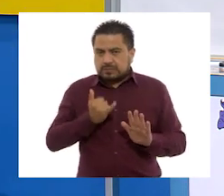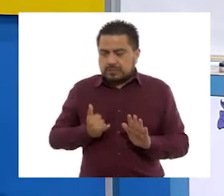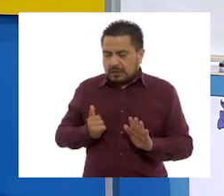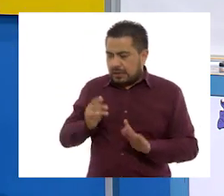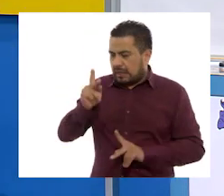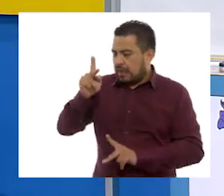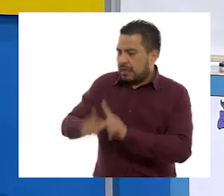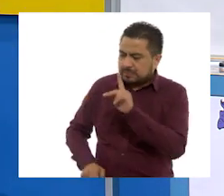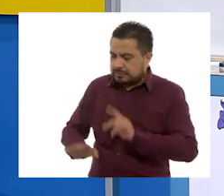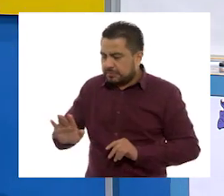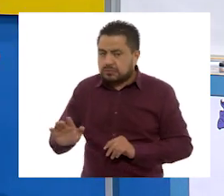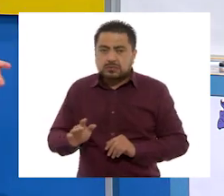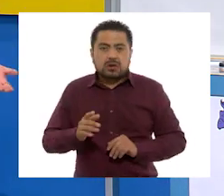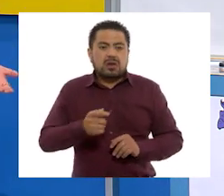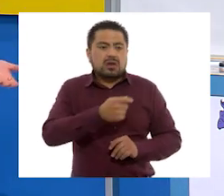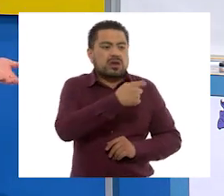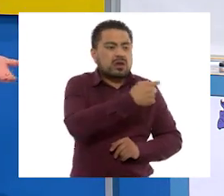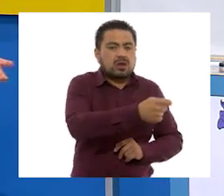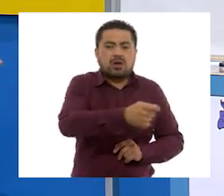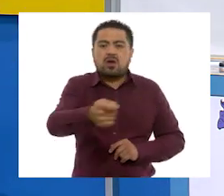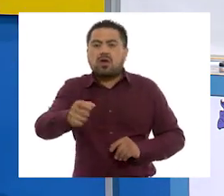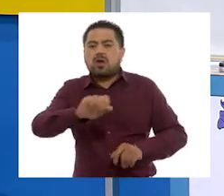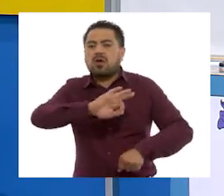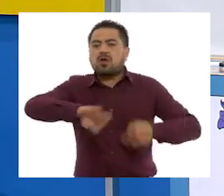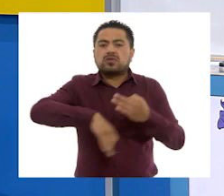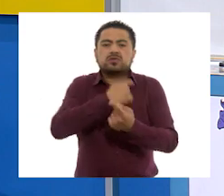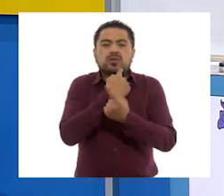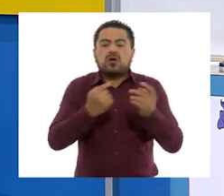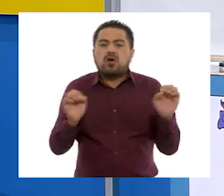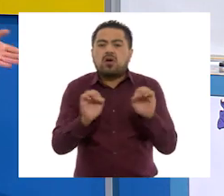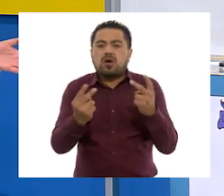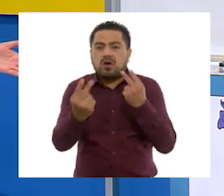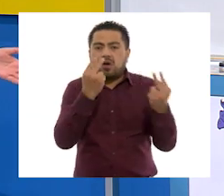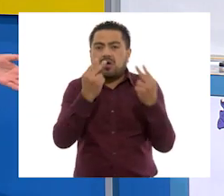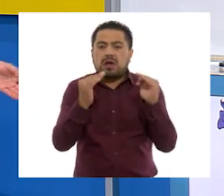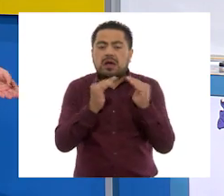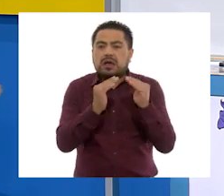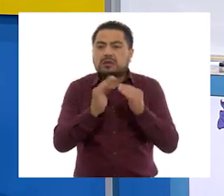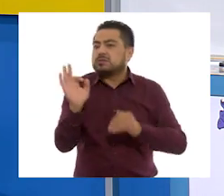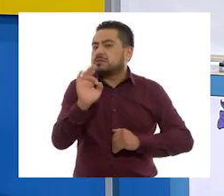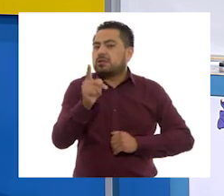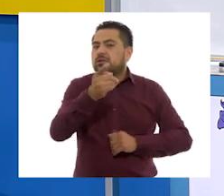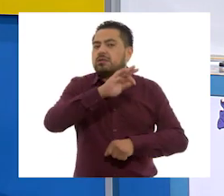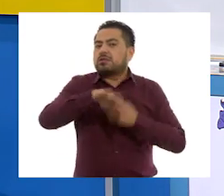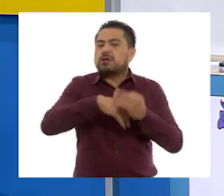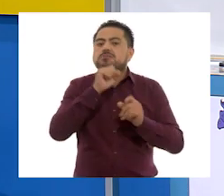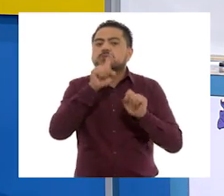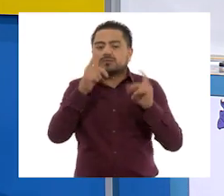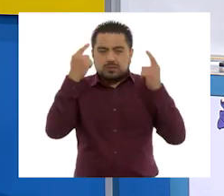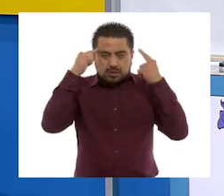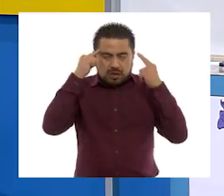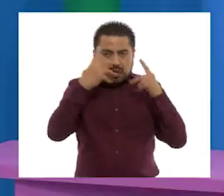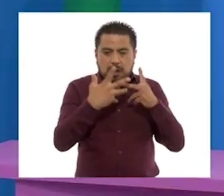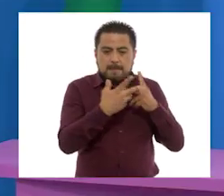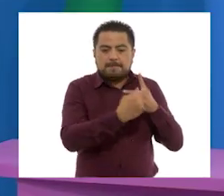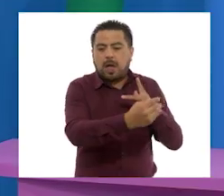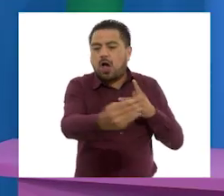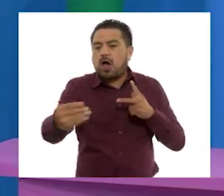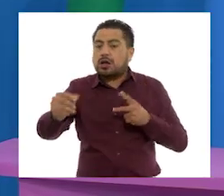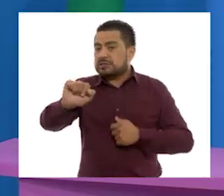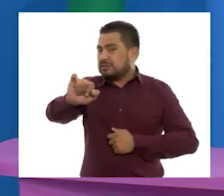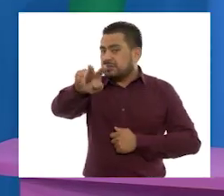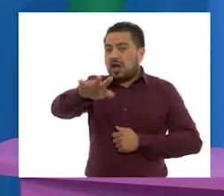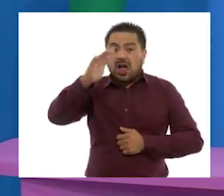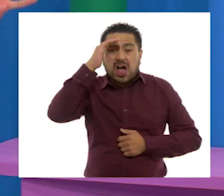berrinche, pero ni siquiera hemos saludado a las niñas y a los niños que nos ven en casa. Y no vaya a ser que también se enojen como Raulito.